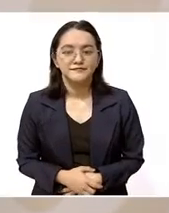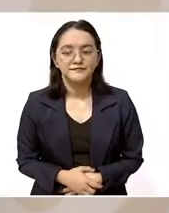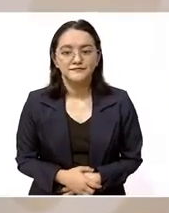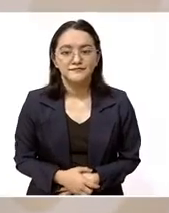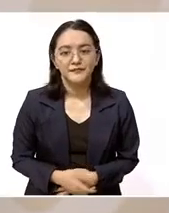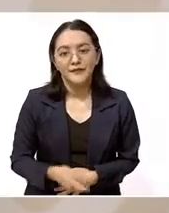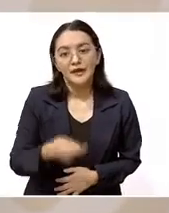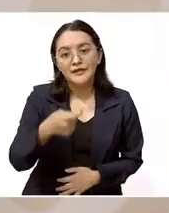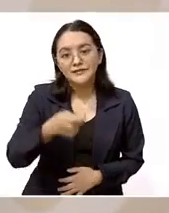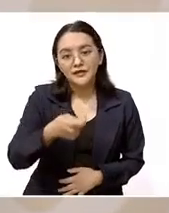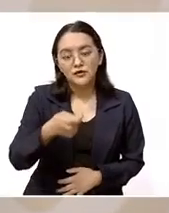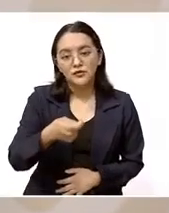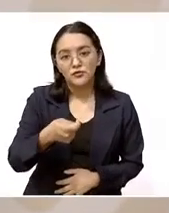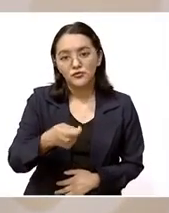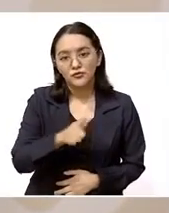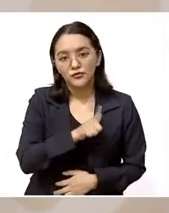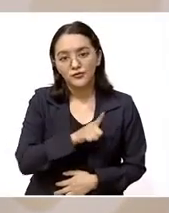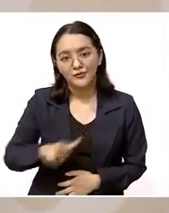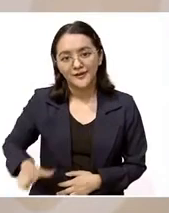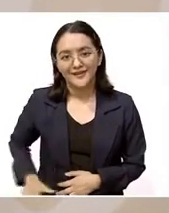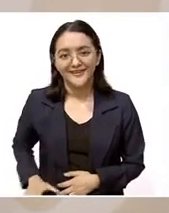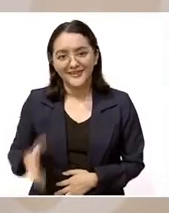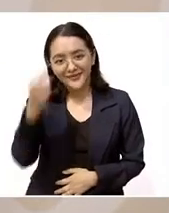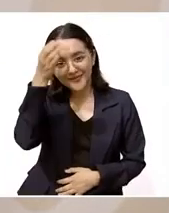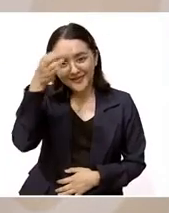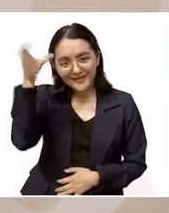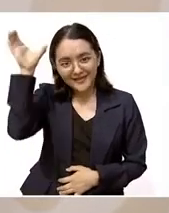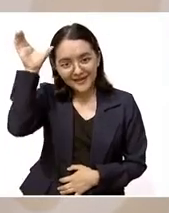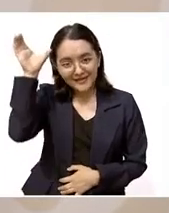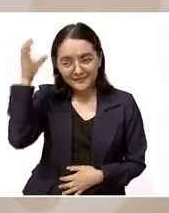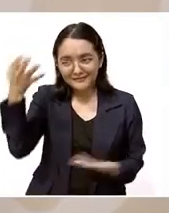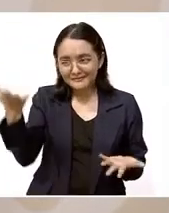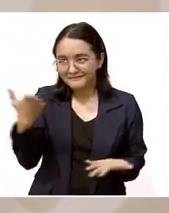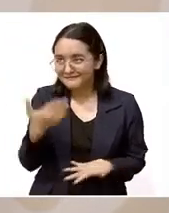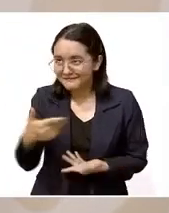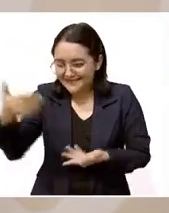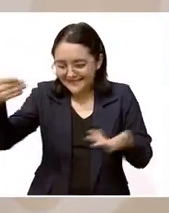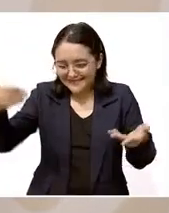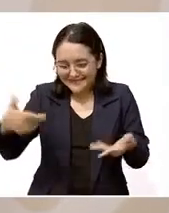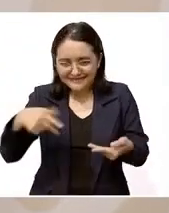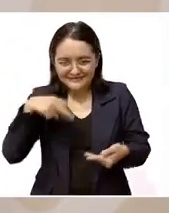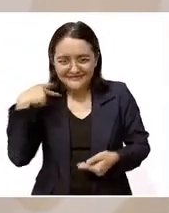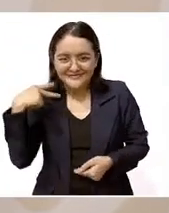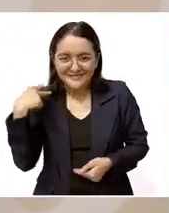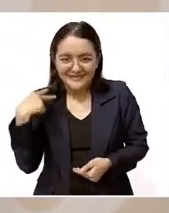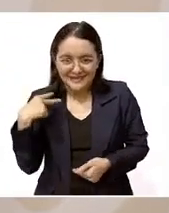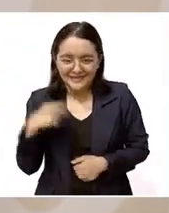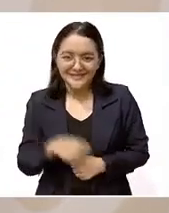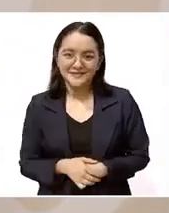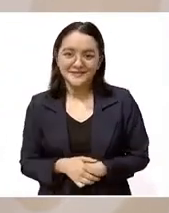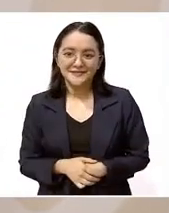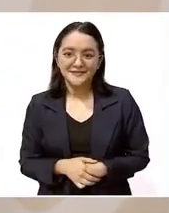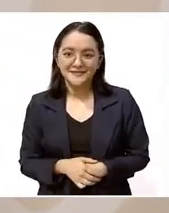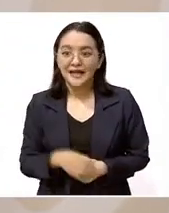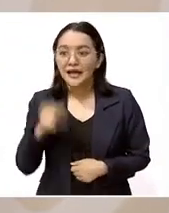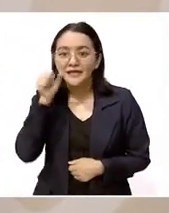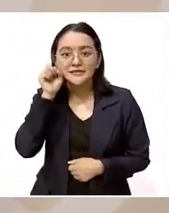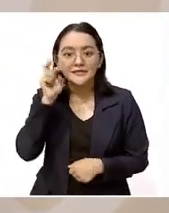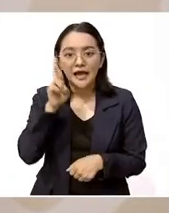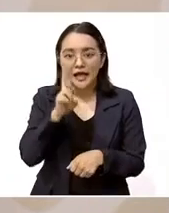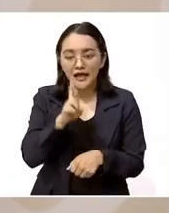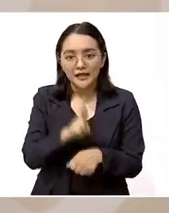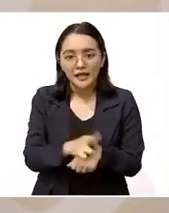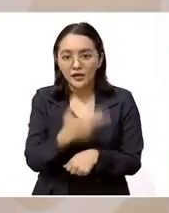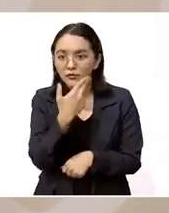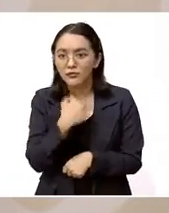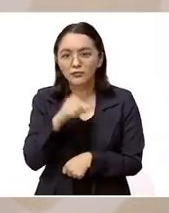saludamos al señor gobernador Cuitlagua García, que nos recibe hoy en el estado de Veracruz. secretario, secretarias de